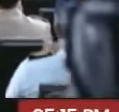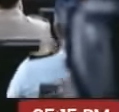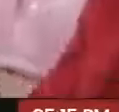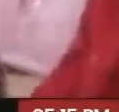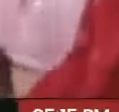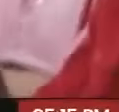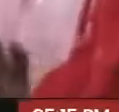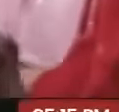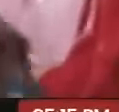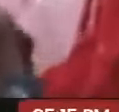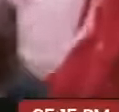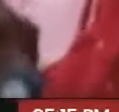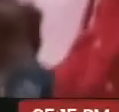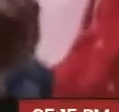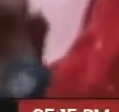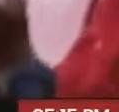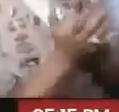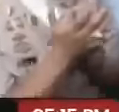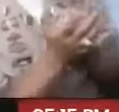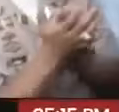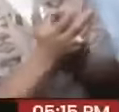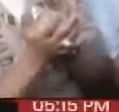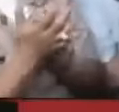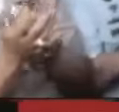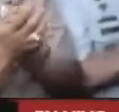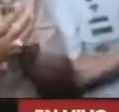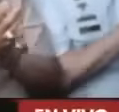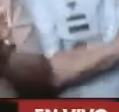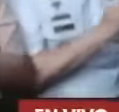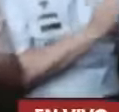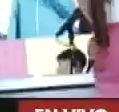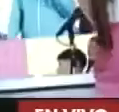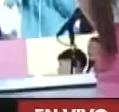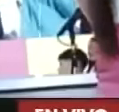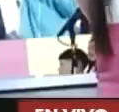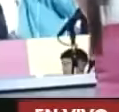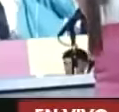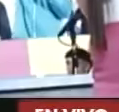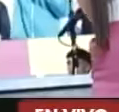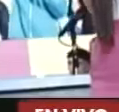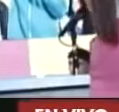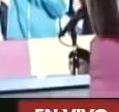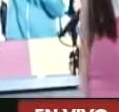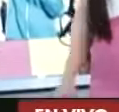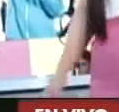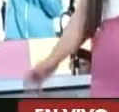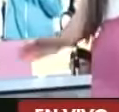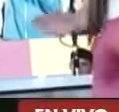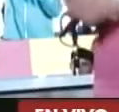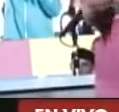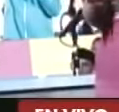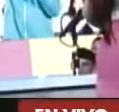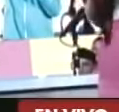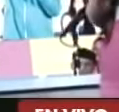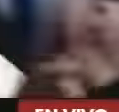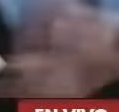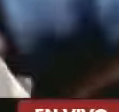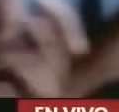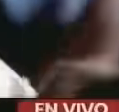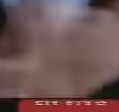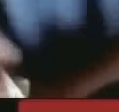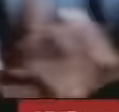misión Venezuela Joven. Suéñala, créala, vívela. Muchas gracias, pues. ¡Que viva la revolución